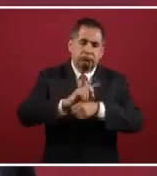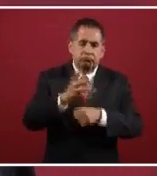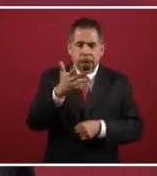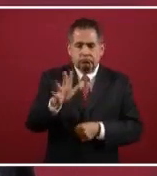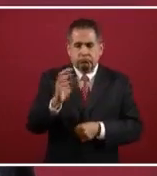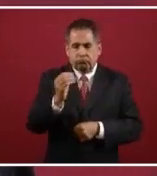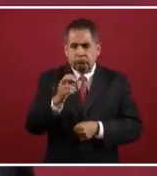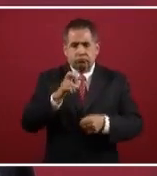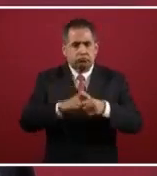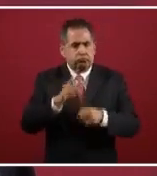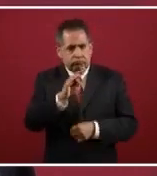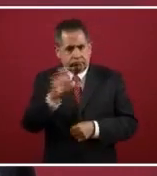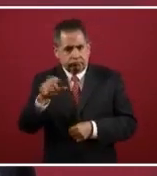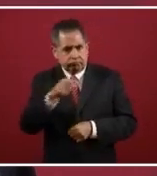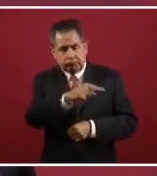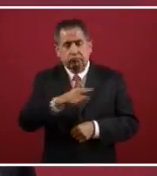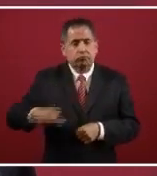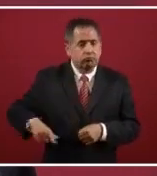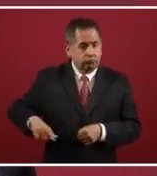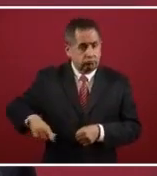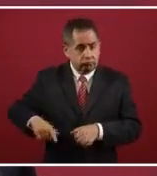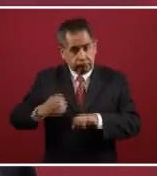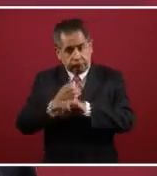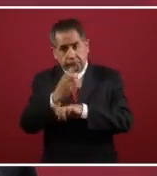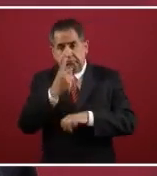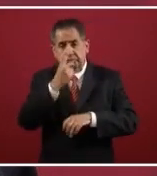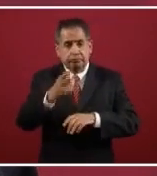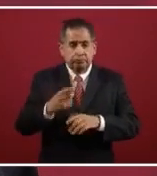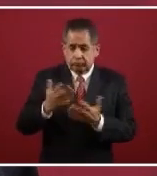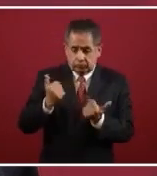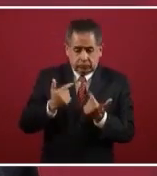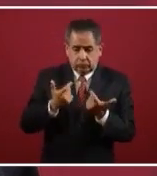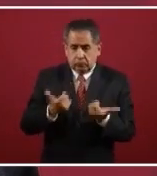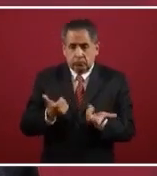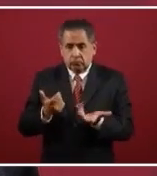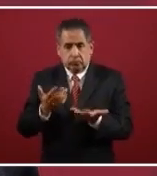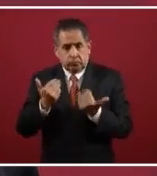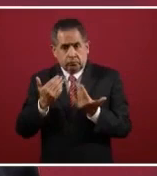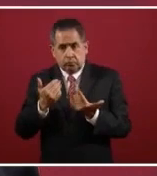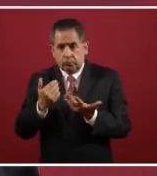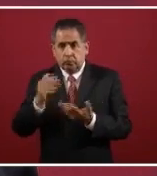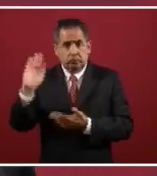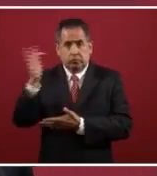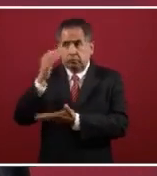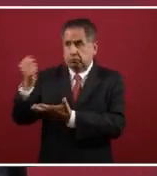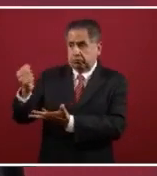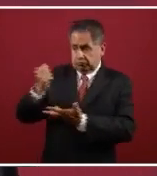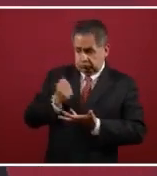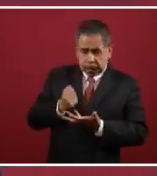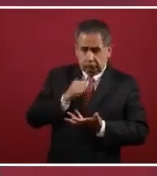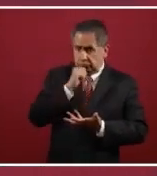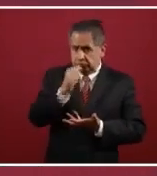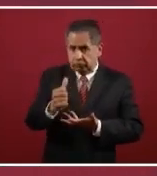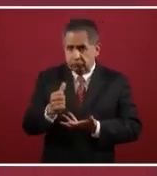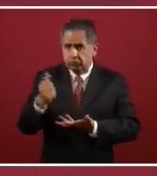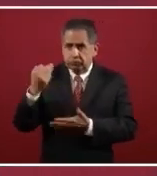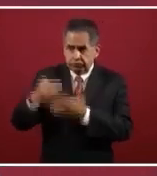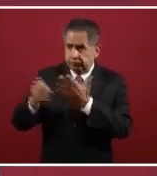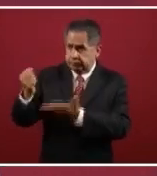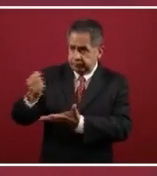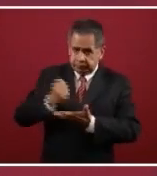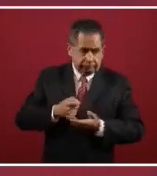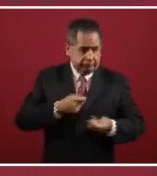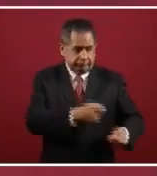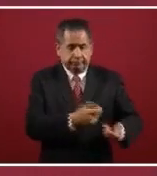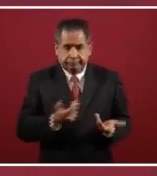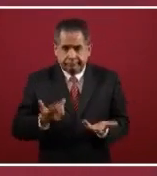en Baja California. El gobierno estatal dice que es por la falta de pago de la federación de un recurso.